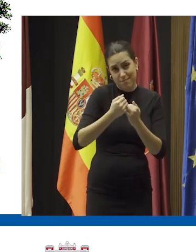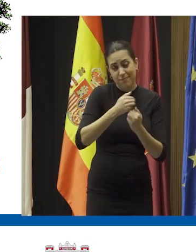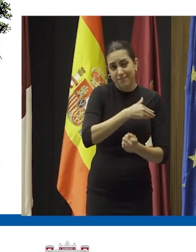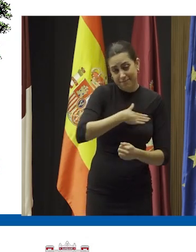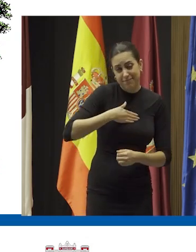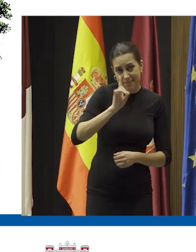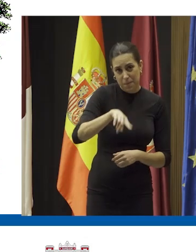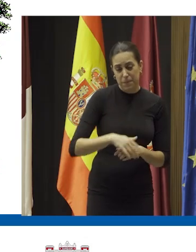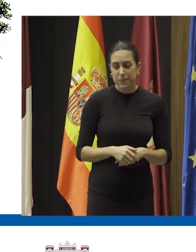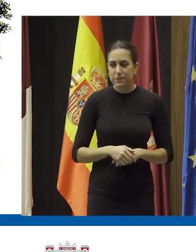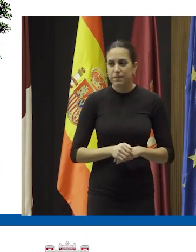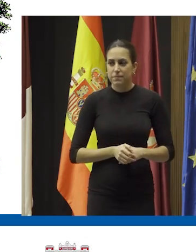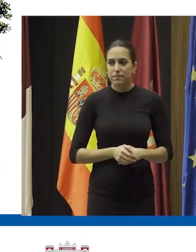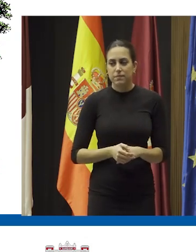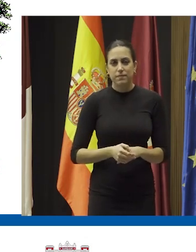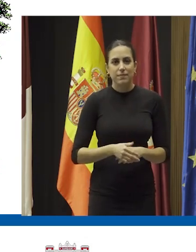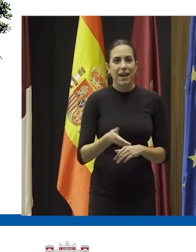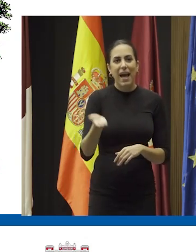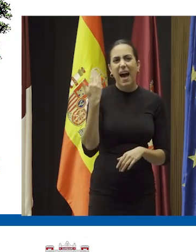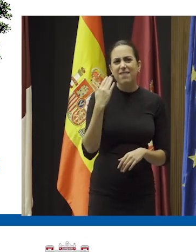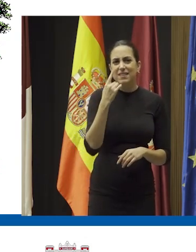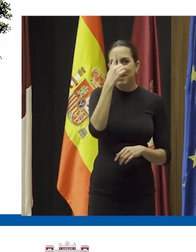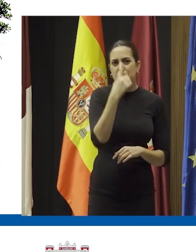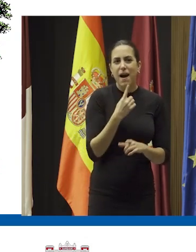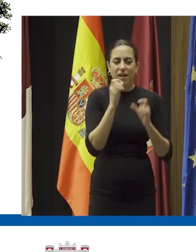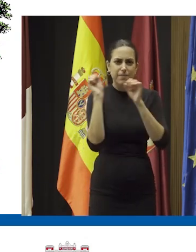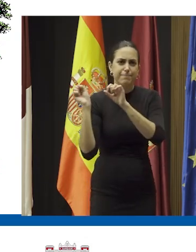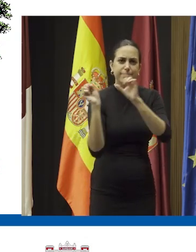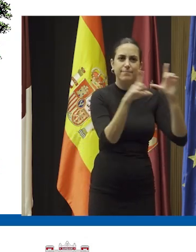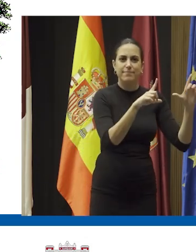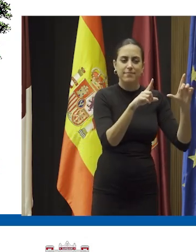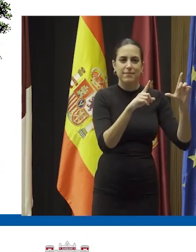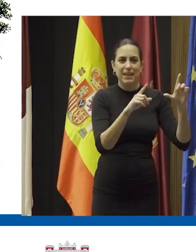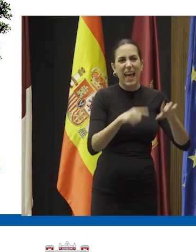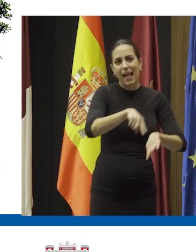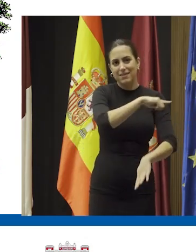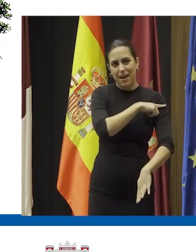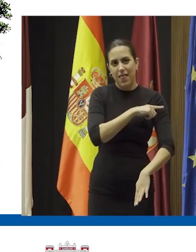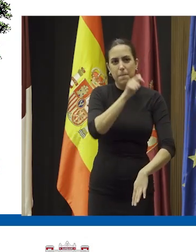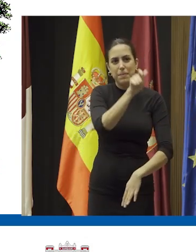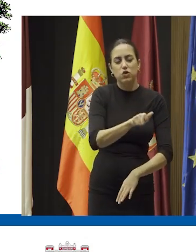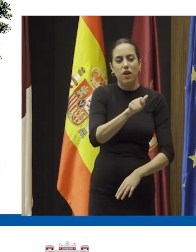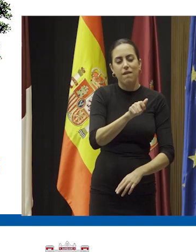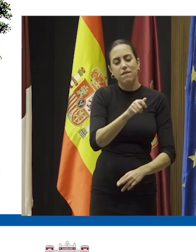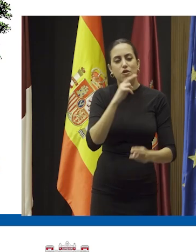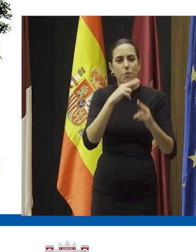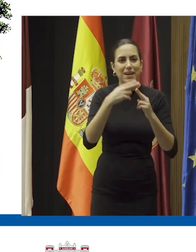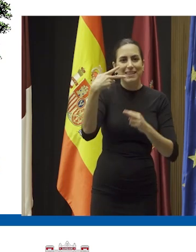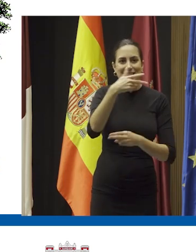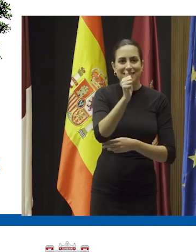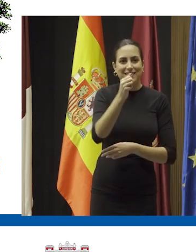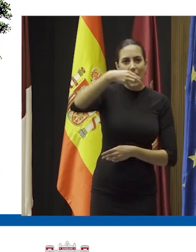Le he puesto antes una imagen exagerada, pero real, de un chamán, un curandero,